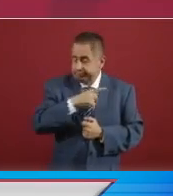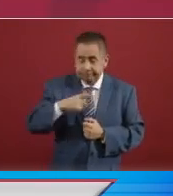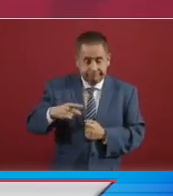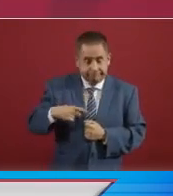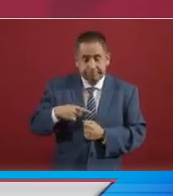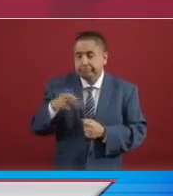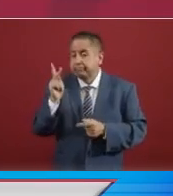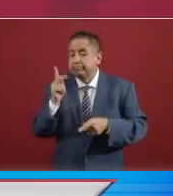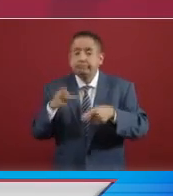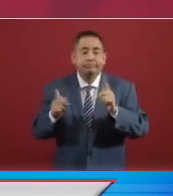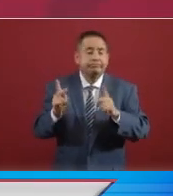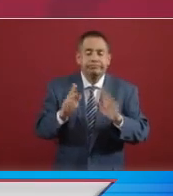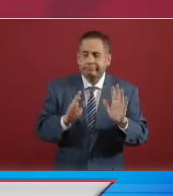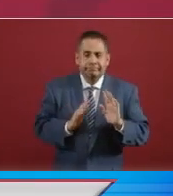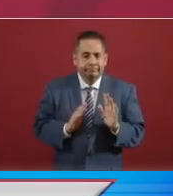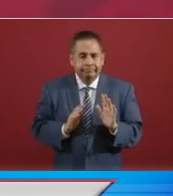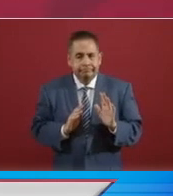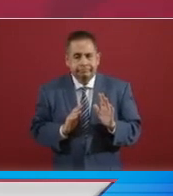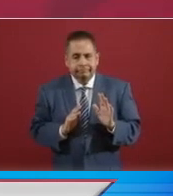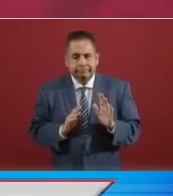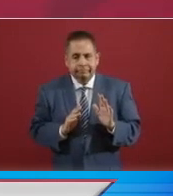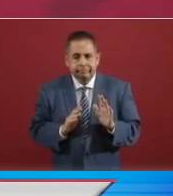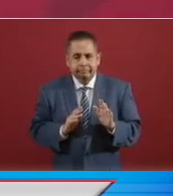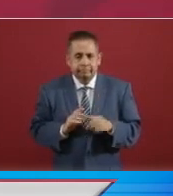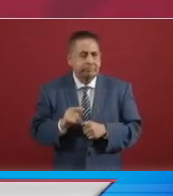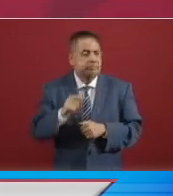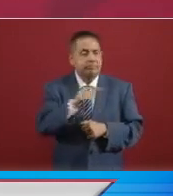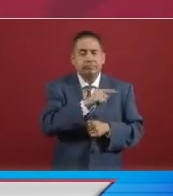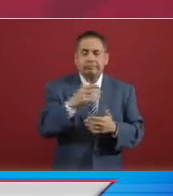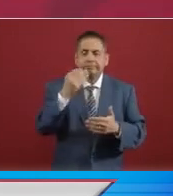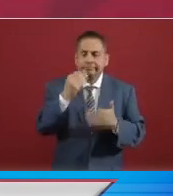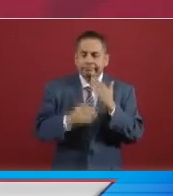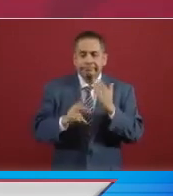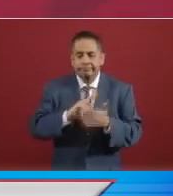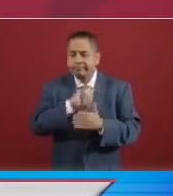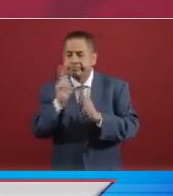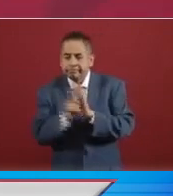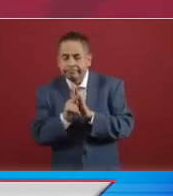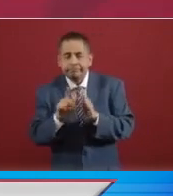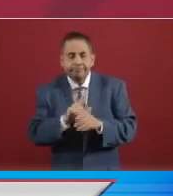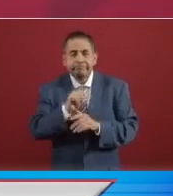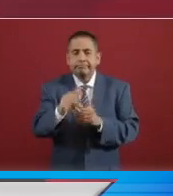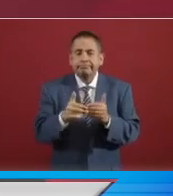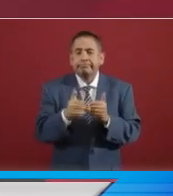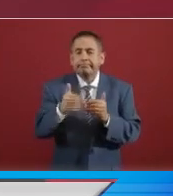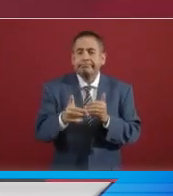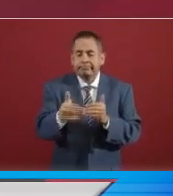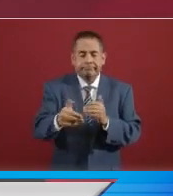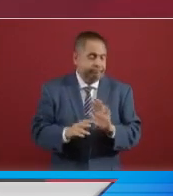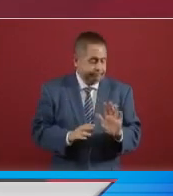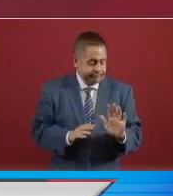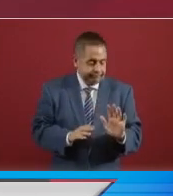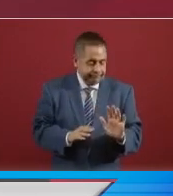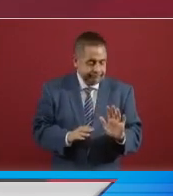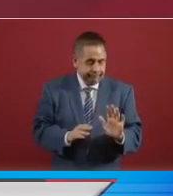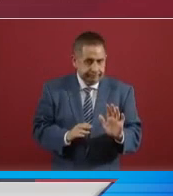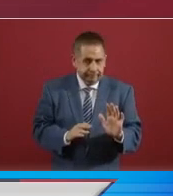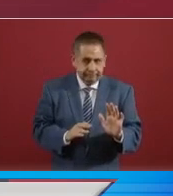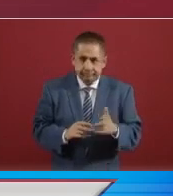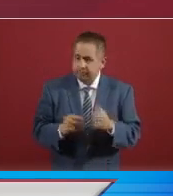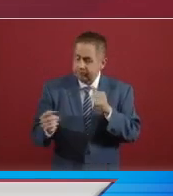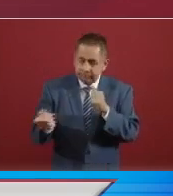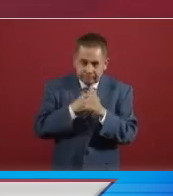desde el extranjero, y también para que no exista ningún pretexto para conformar grupos que generen conflictos en el magisterio. Hay grupos que